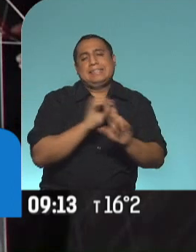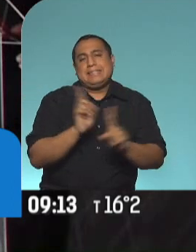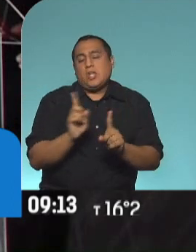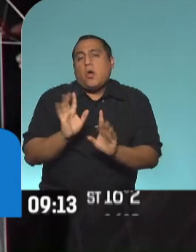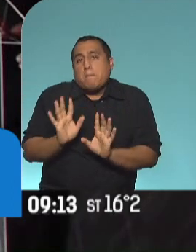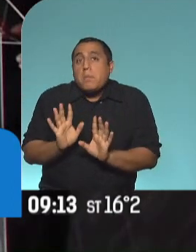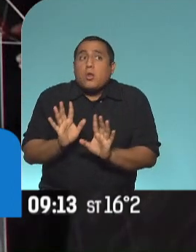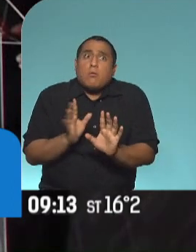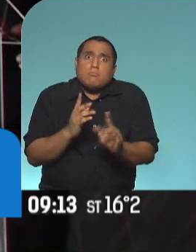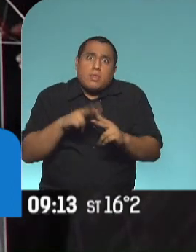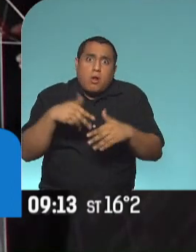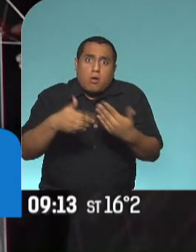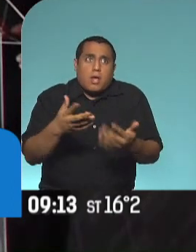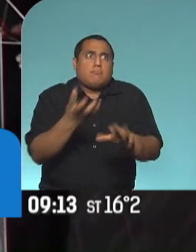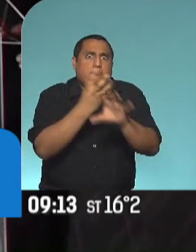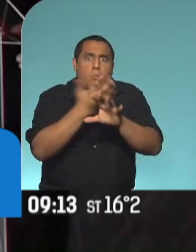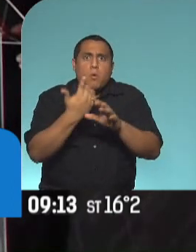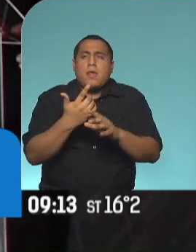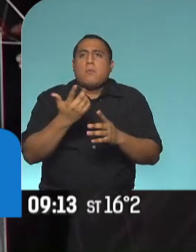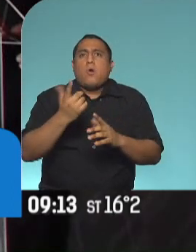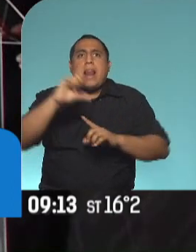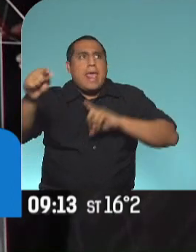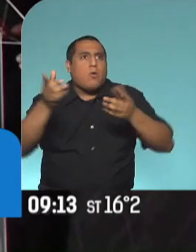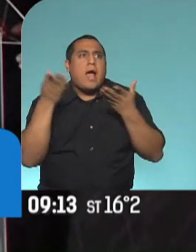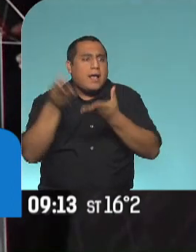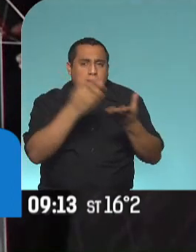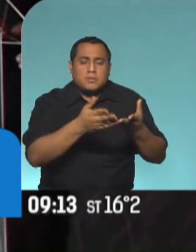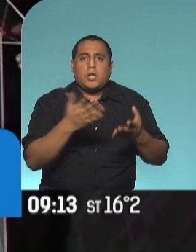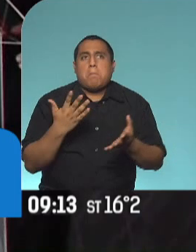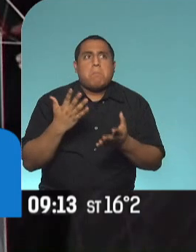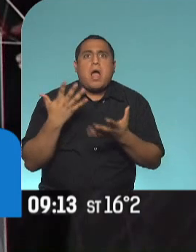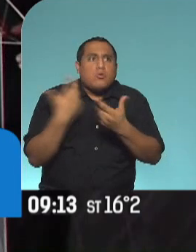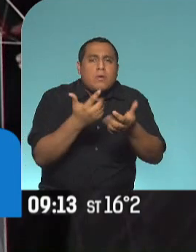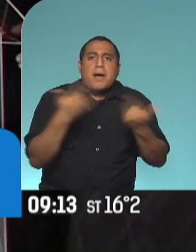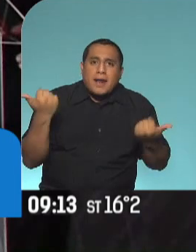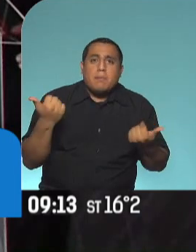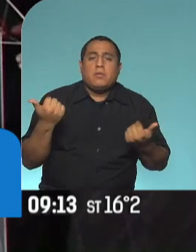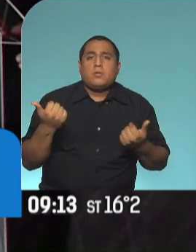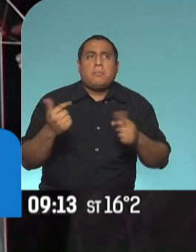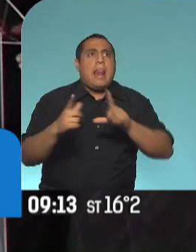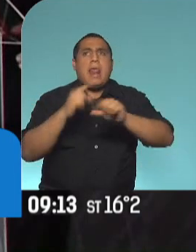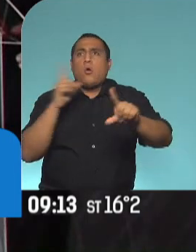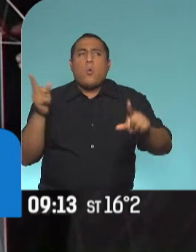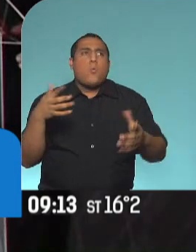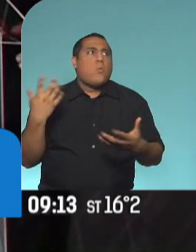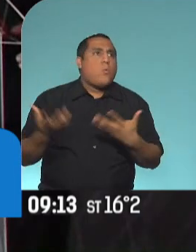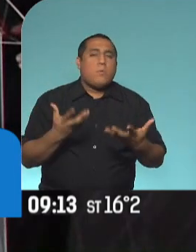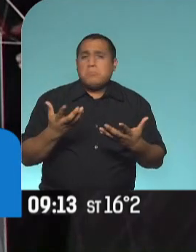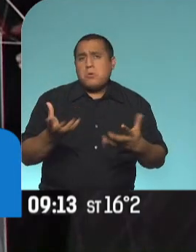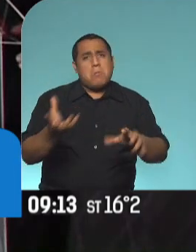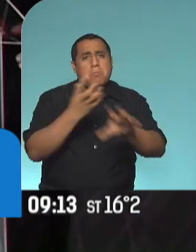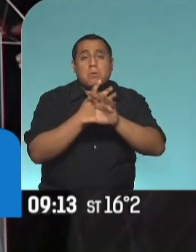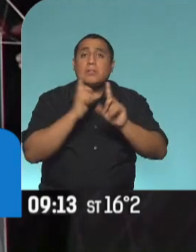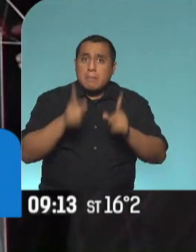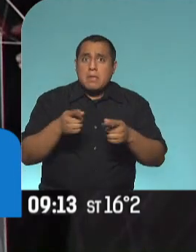usar la tecnología para llegar más lejos, para llegar más rápido, para eliminar las distancias, para eliminar también los costos